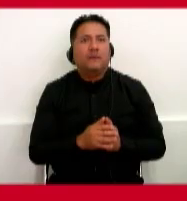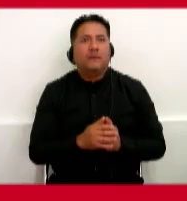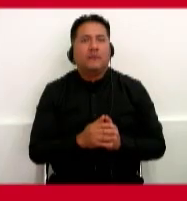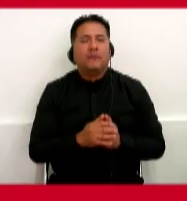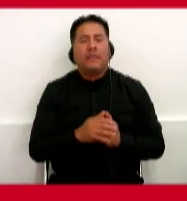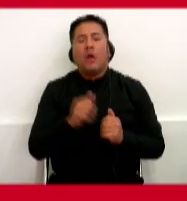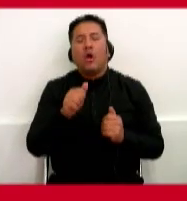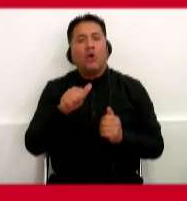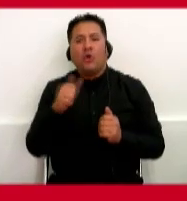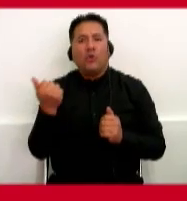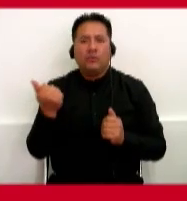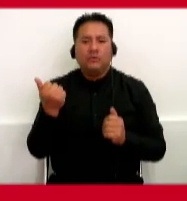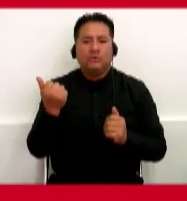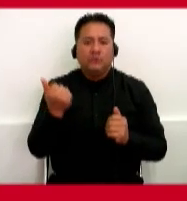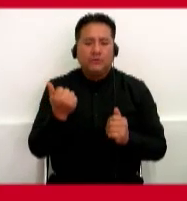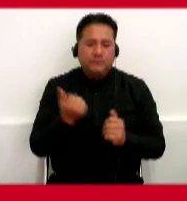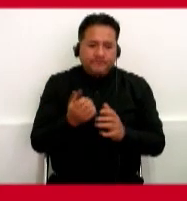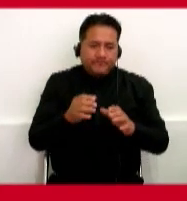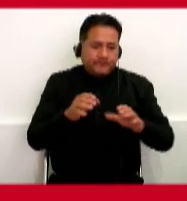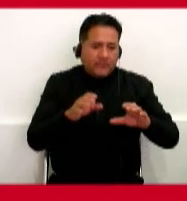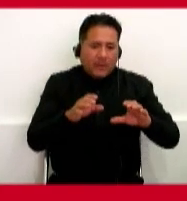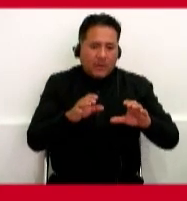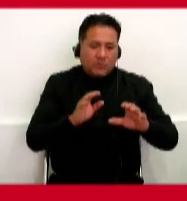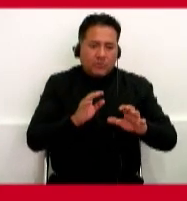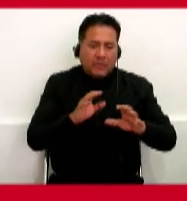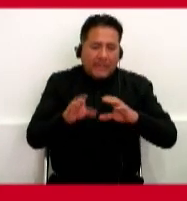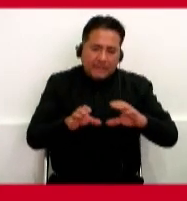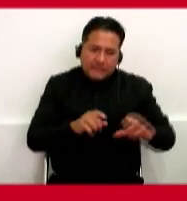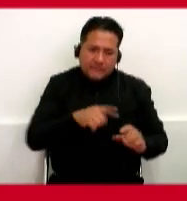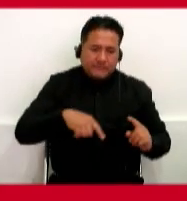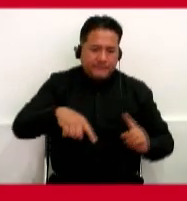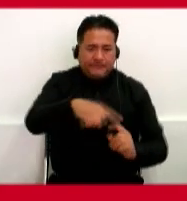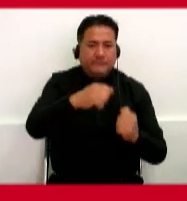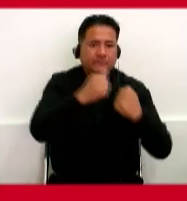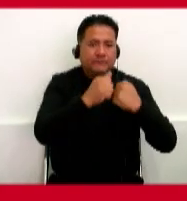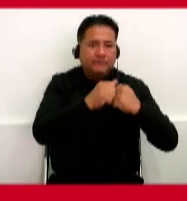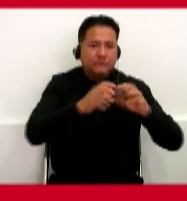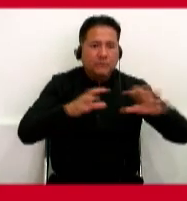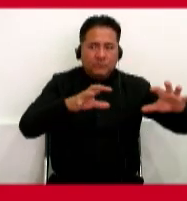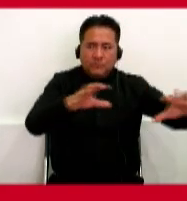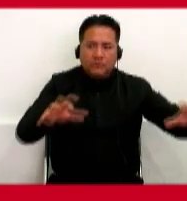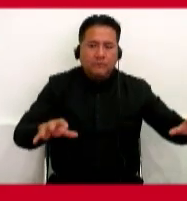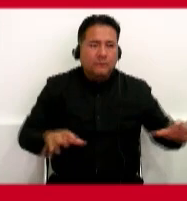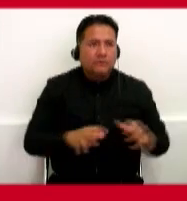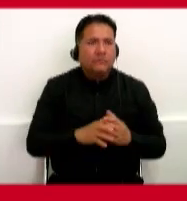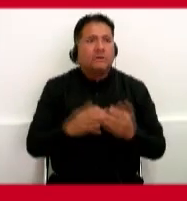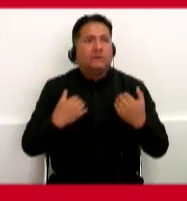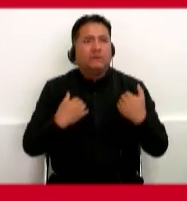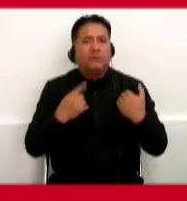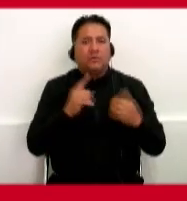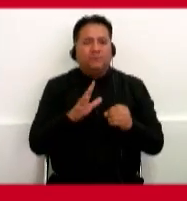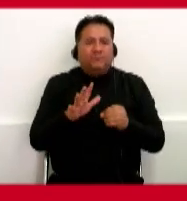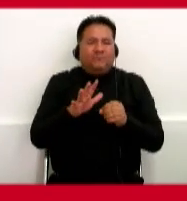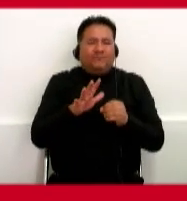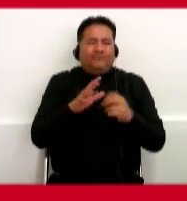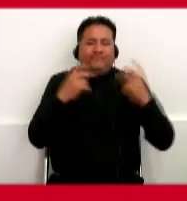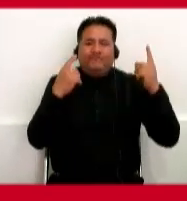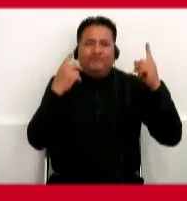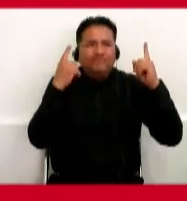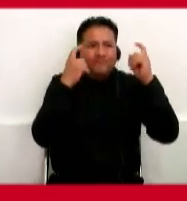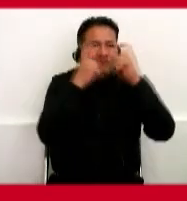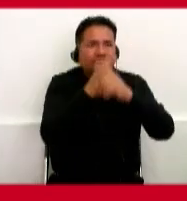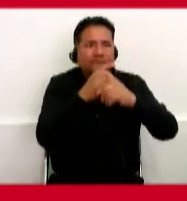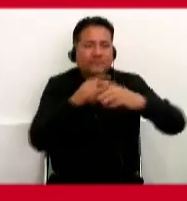Otro comportamiento es el complejo arreglo estructural que tiene Andaichagua. Como ustedes pueden ver en la